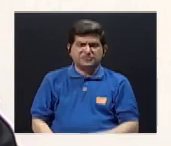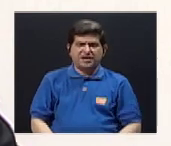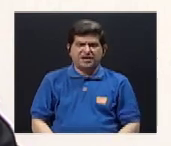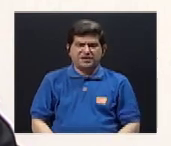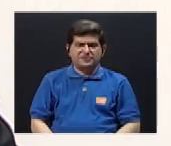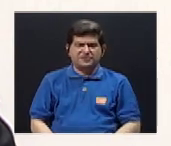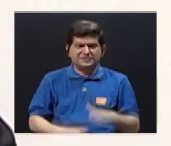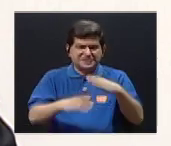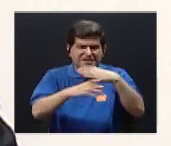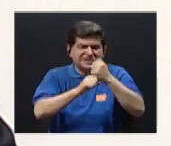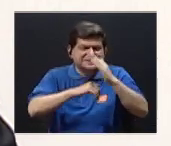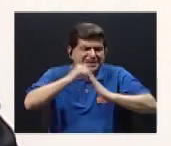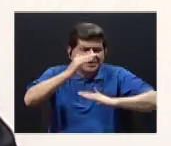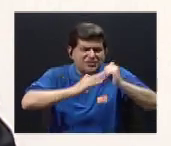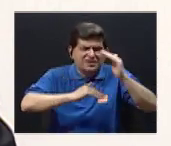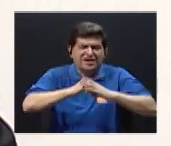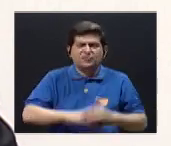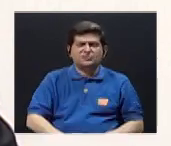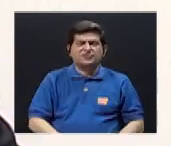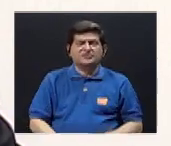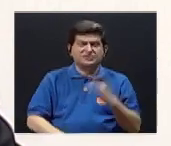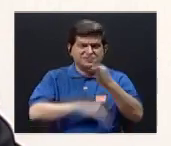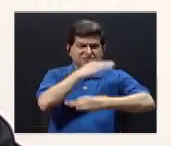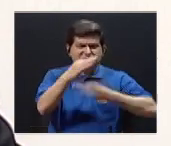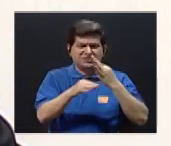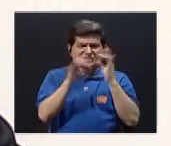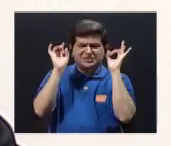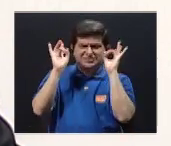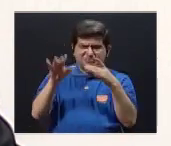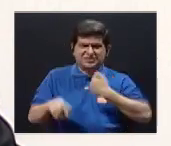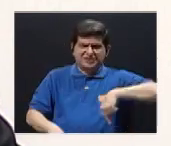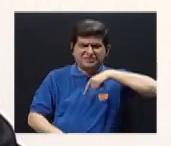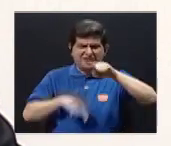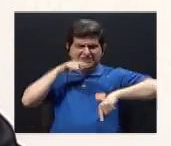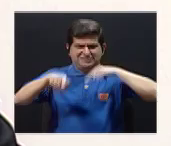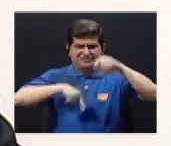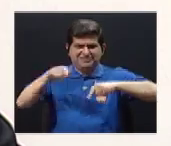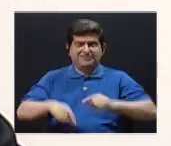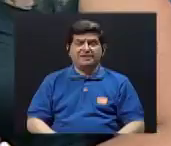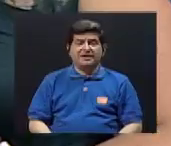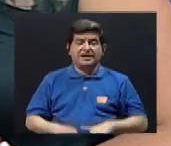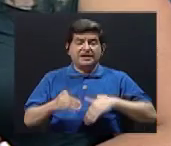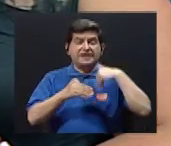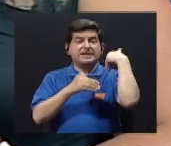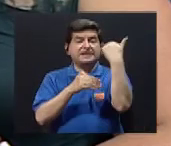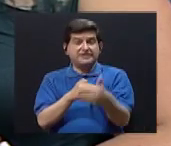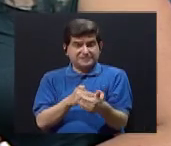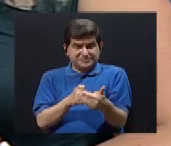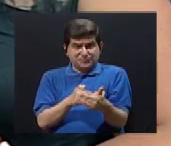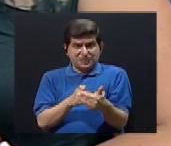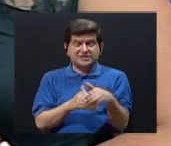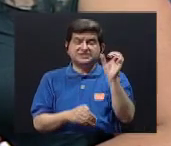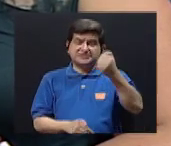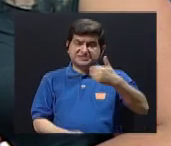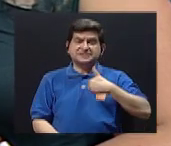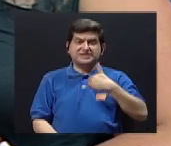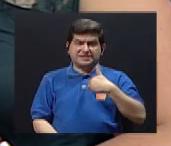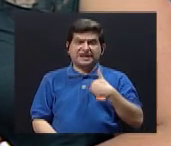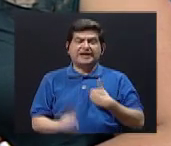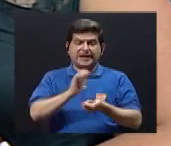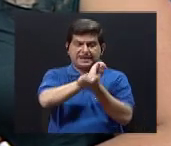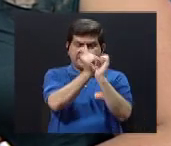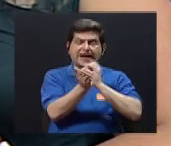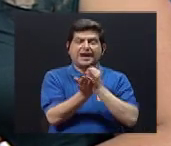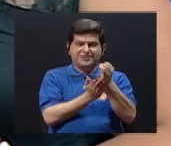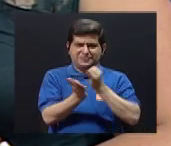configuraron, ¿verdad?, ayudaron a construir ese arquetipo odioso que estamos criticando, y a partir de ahí, pues, sí tuvimos que hacer